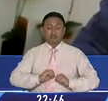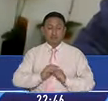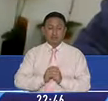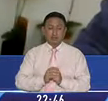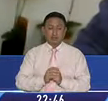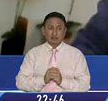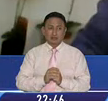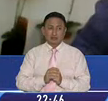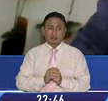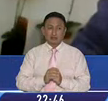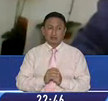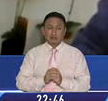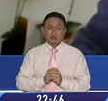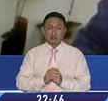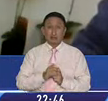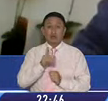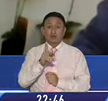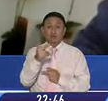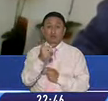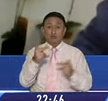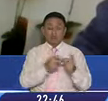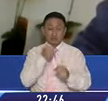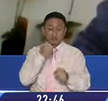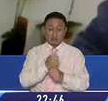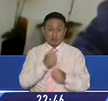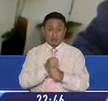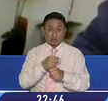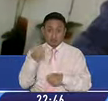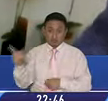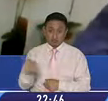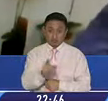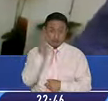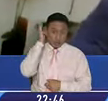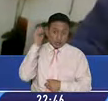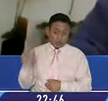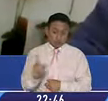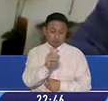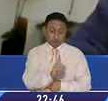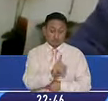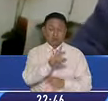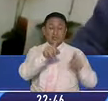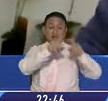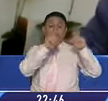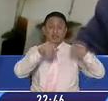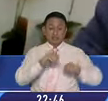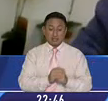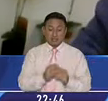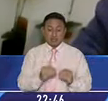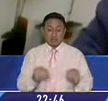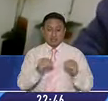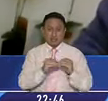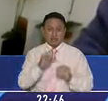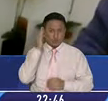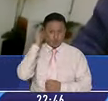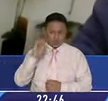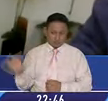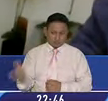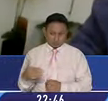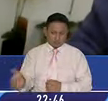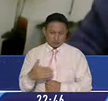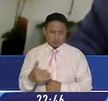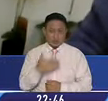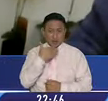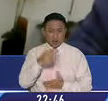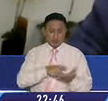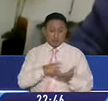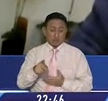cada puesto que se abra y que sea destinado a una mujer. Por lo tanto, las empresas, mientras más mujeres contraten, mientras mejor les